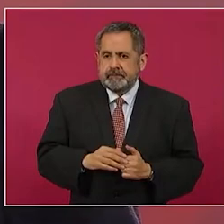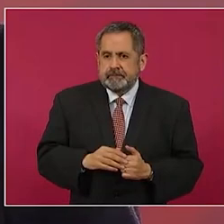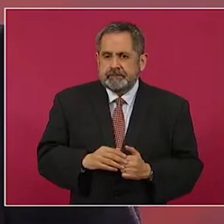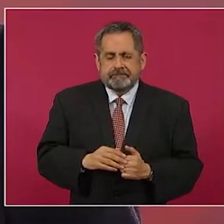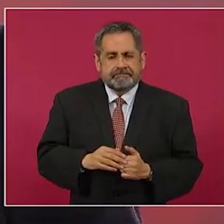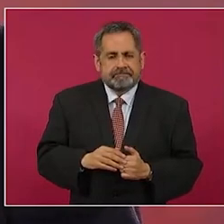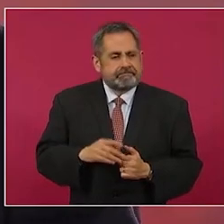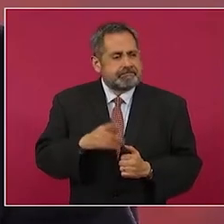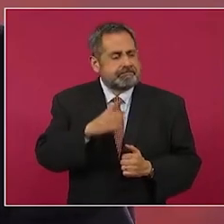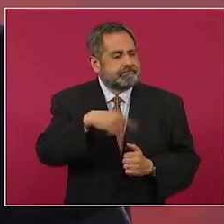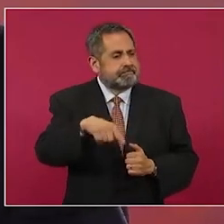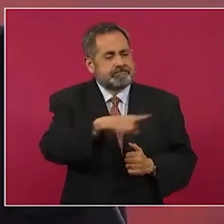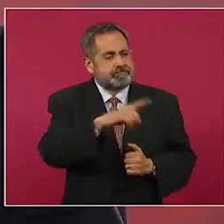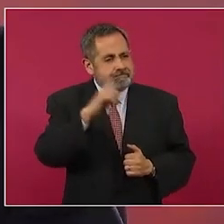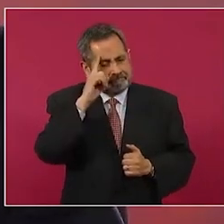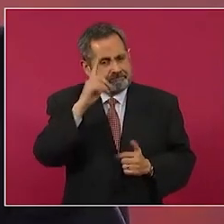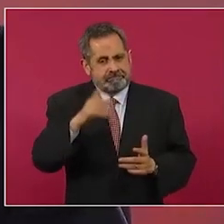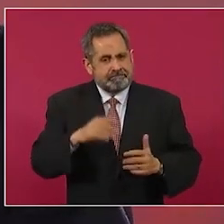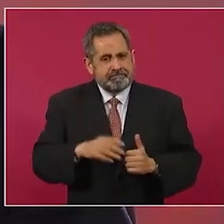no se